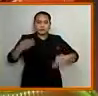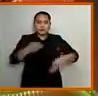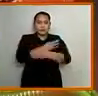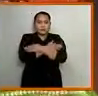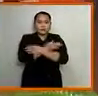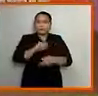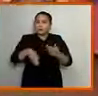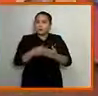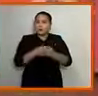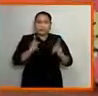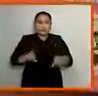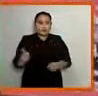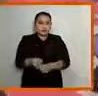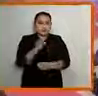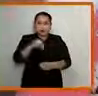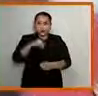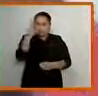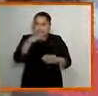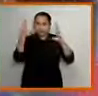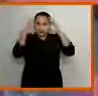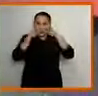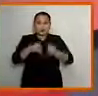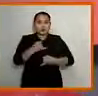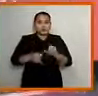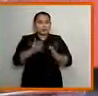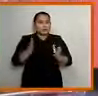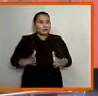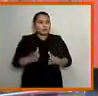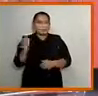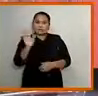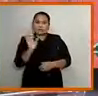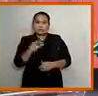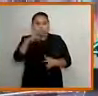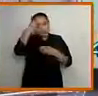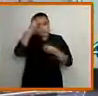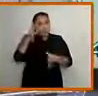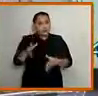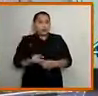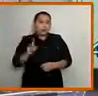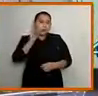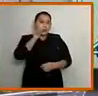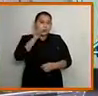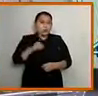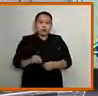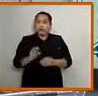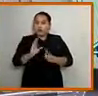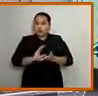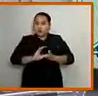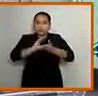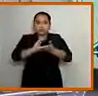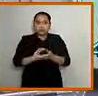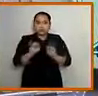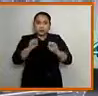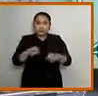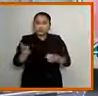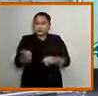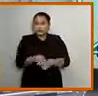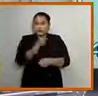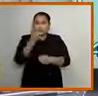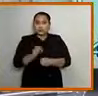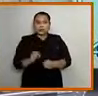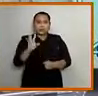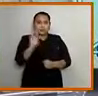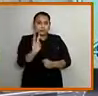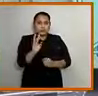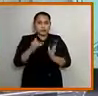todos los ganadores en esta bonita noche. Jugadores, me despido informándoles que el día de mañana nuestro super premio tiene un monto acumulado de